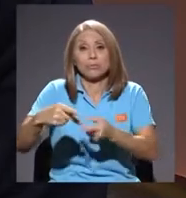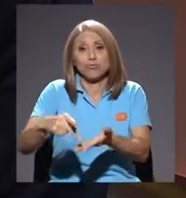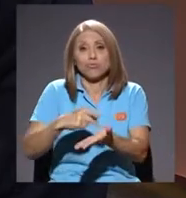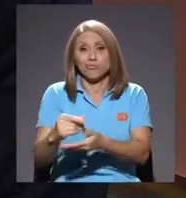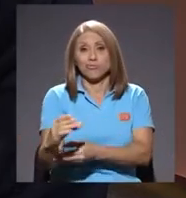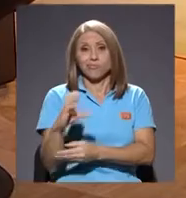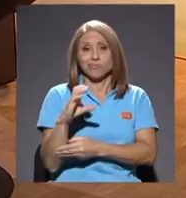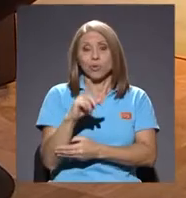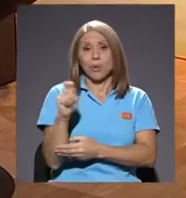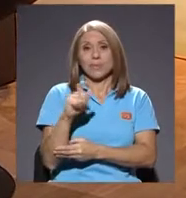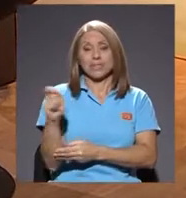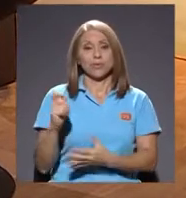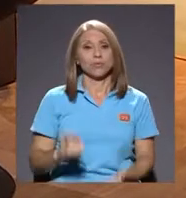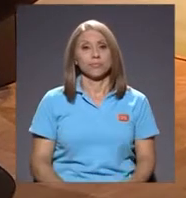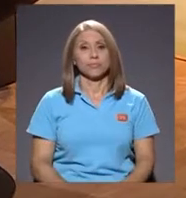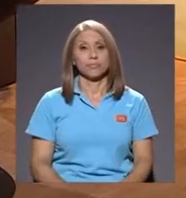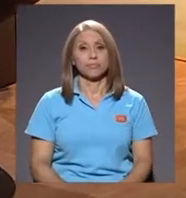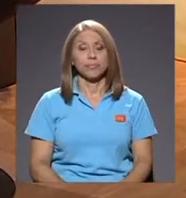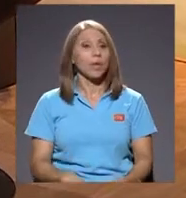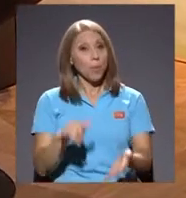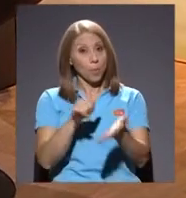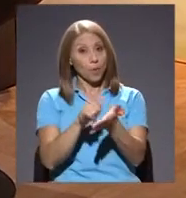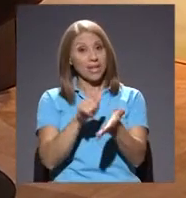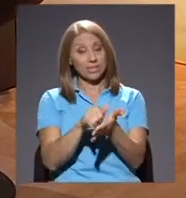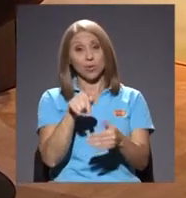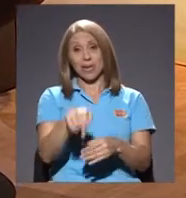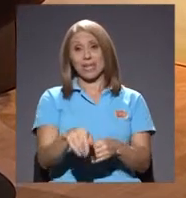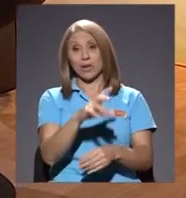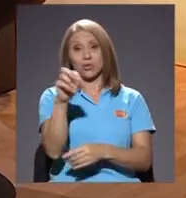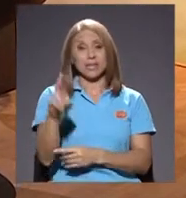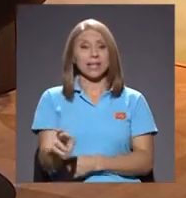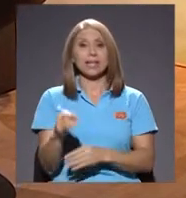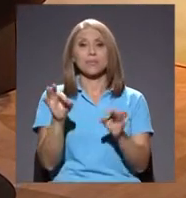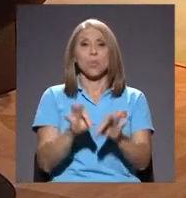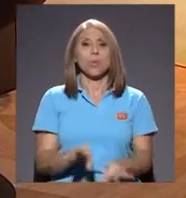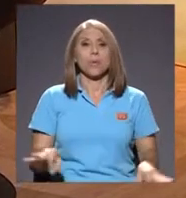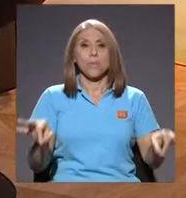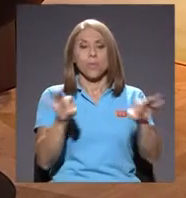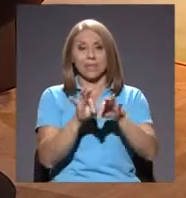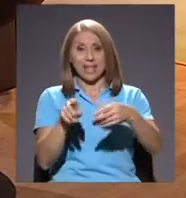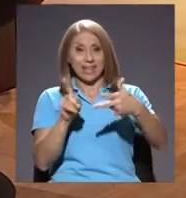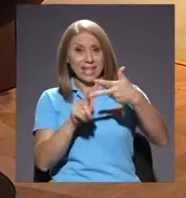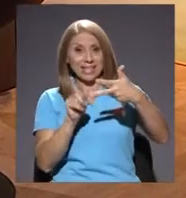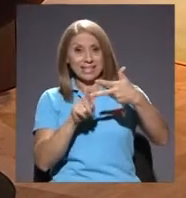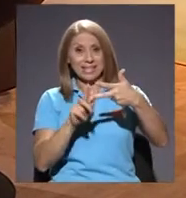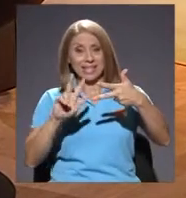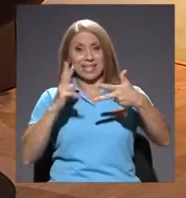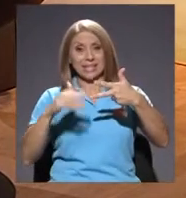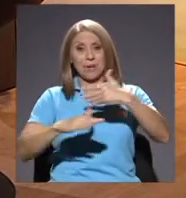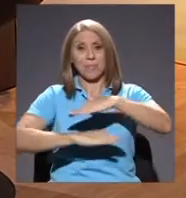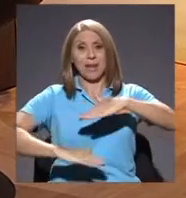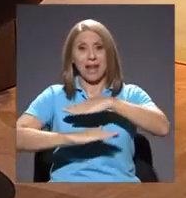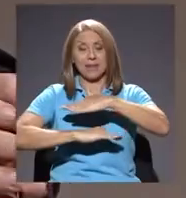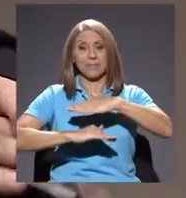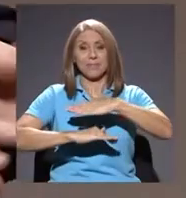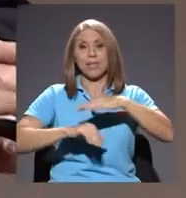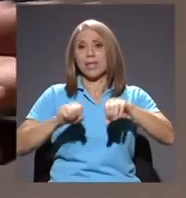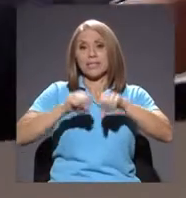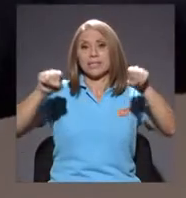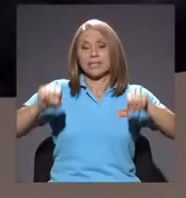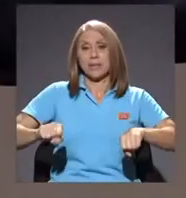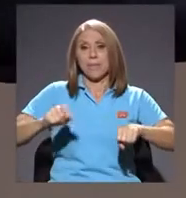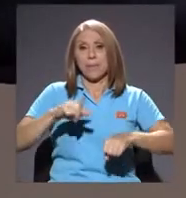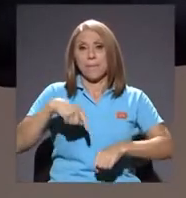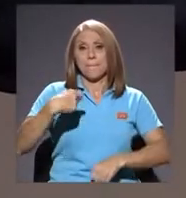y por eso también aquí en costa rica es muy importante ese tercer pilar que es el de las pensiones no contributivas mira qué es el que va a